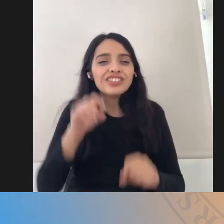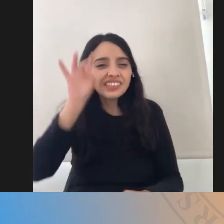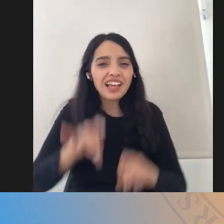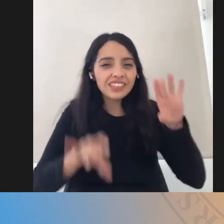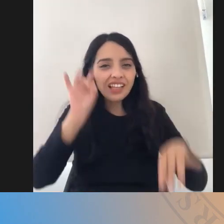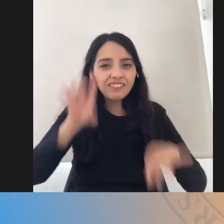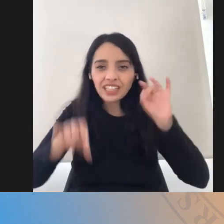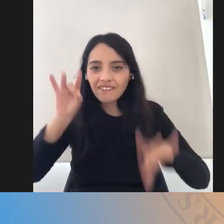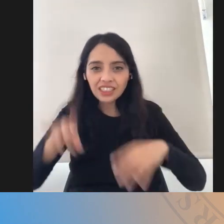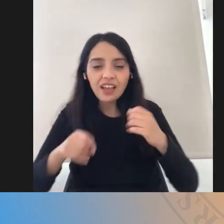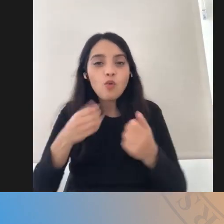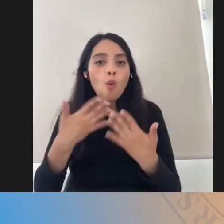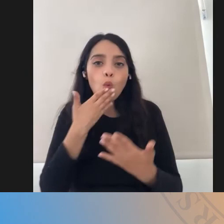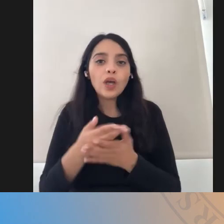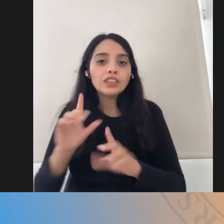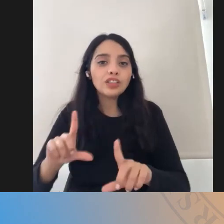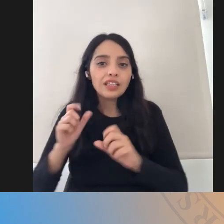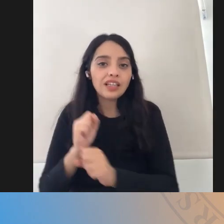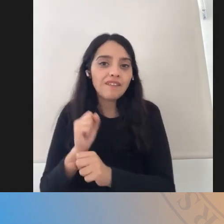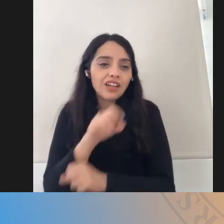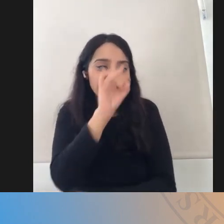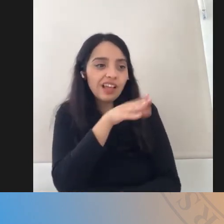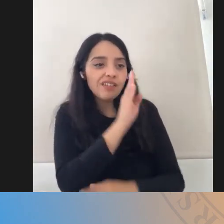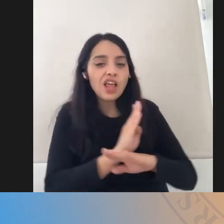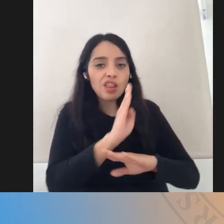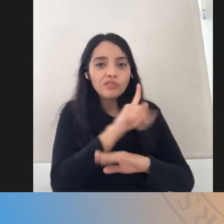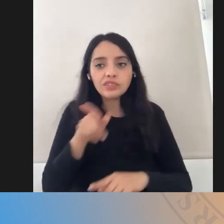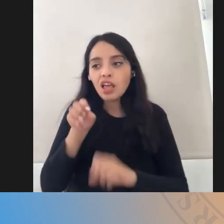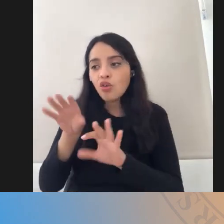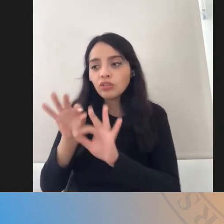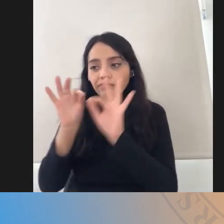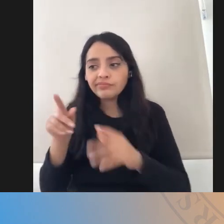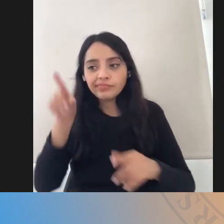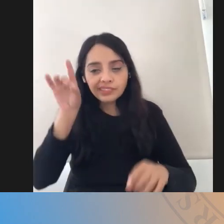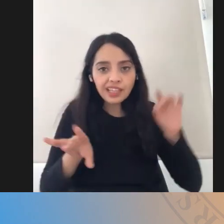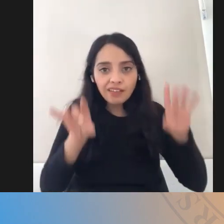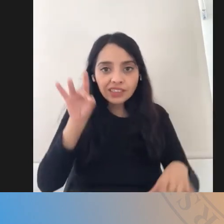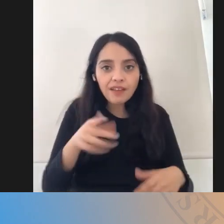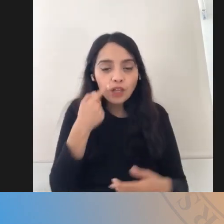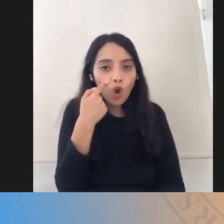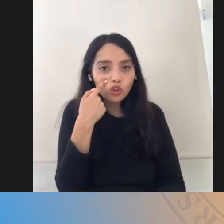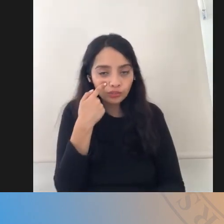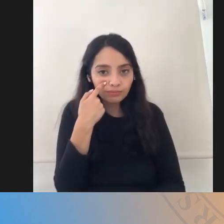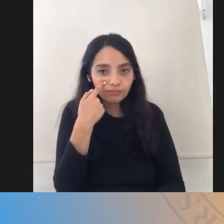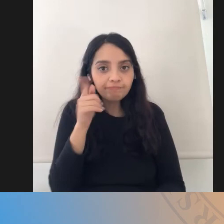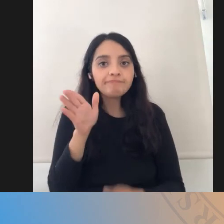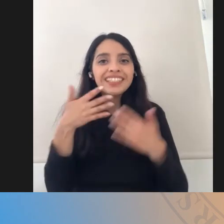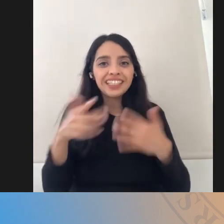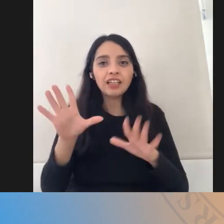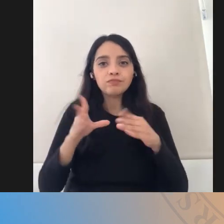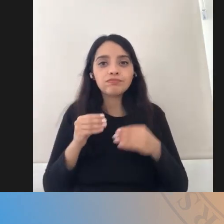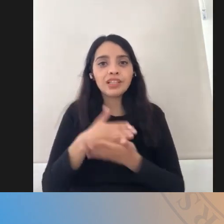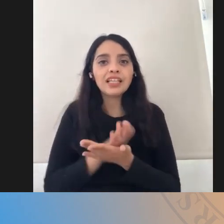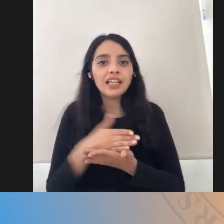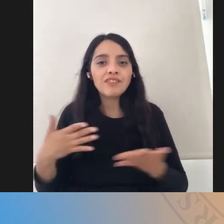tiene, qué es lo que hace un labor uno y qué labor hace el otro, y que ya tengan alguna estrategia de cómo trabajar en conjunto,